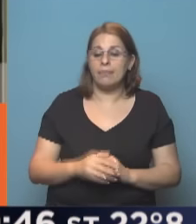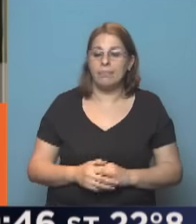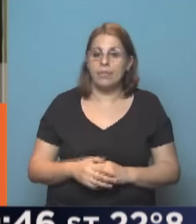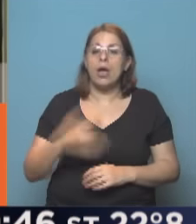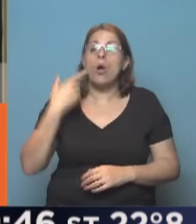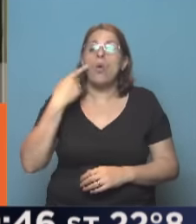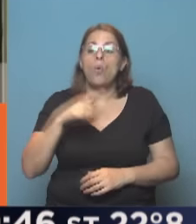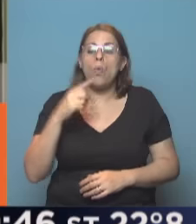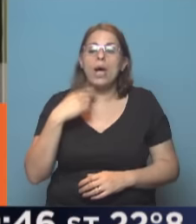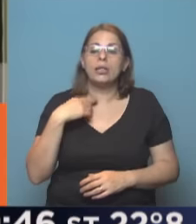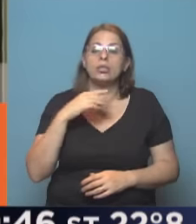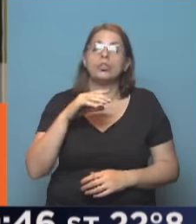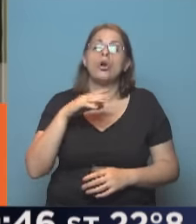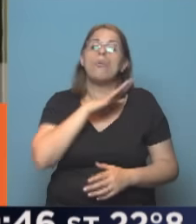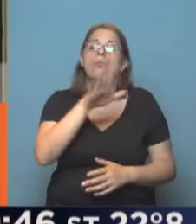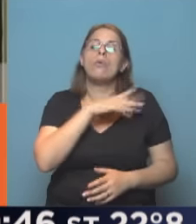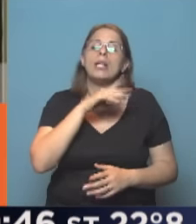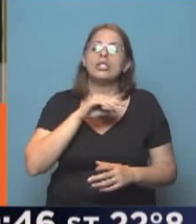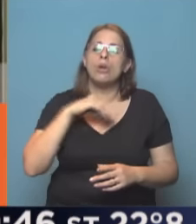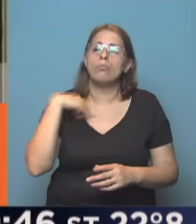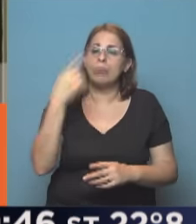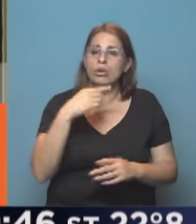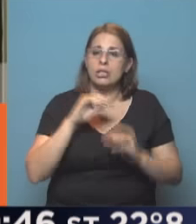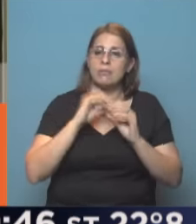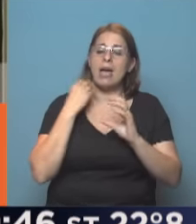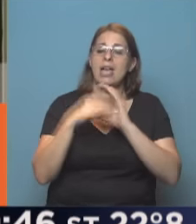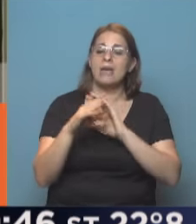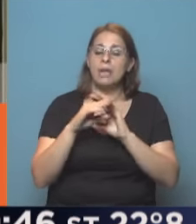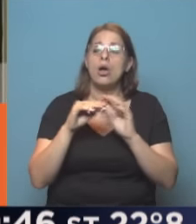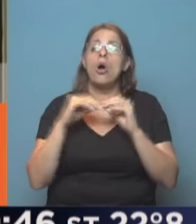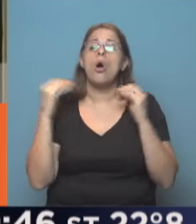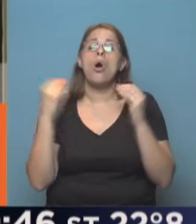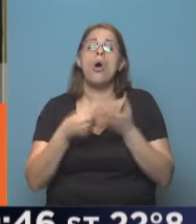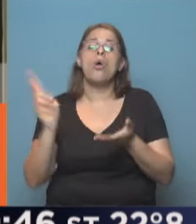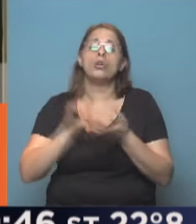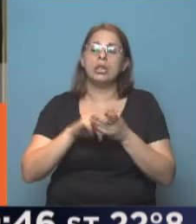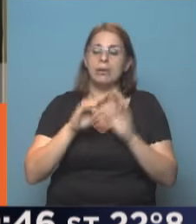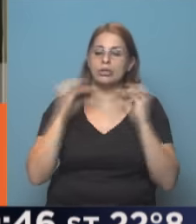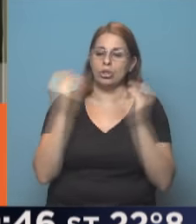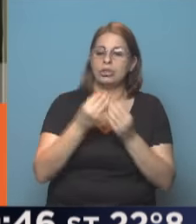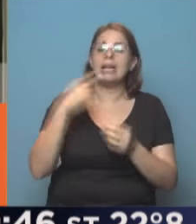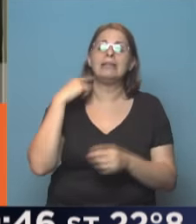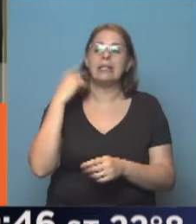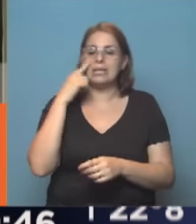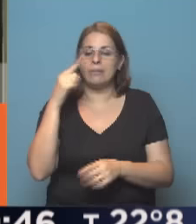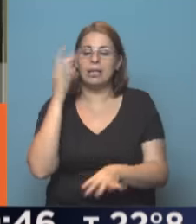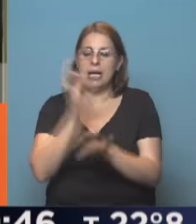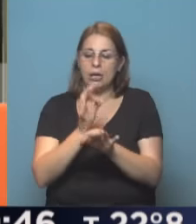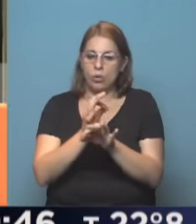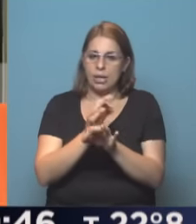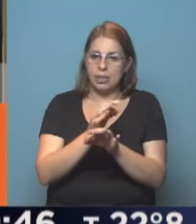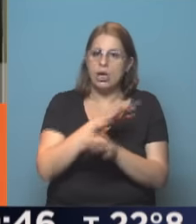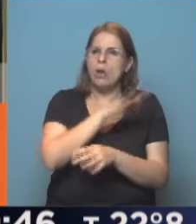cuando enviemos la próxima población, vamos a volver a los niveles de 13.000 escuelas, con lo cual va a quedar en el medio una población